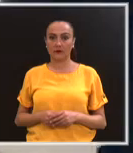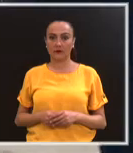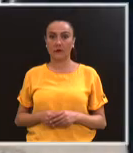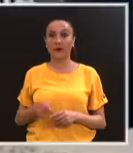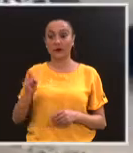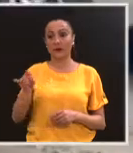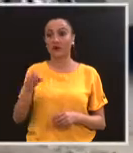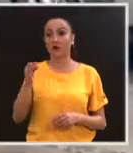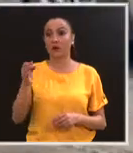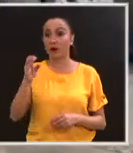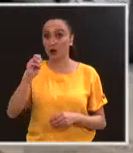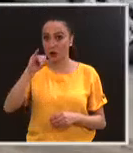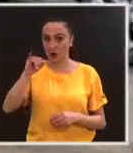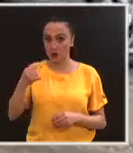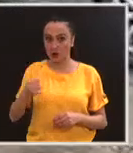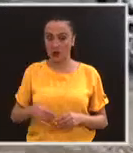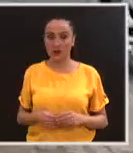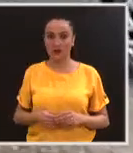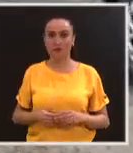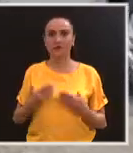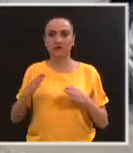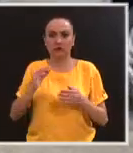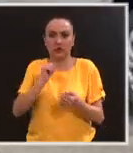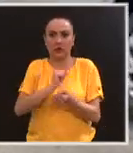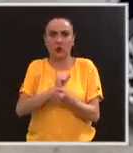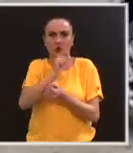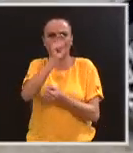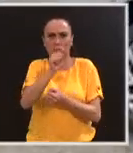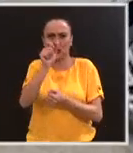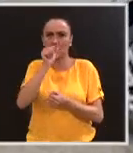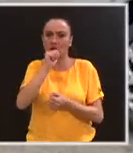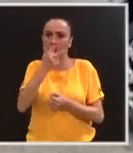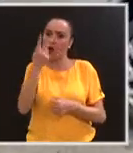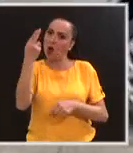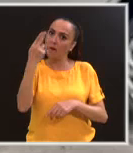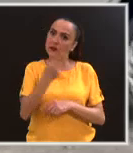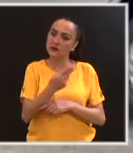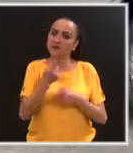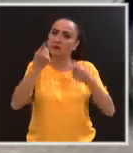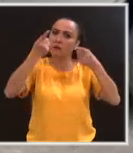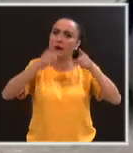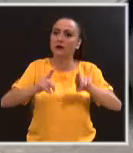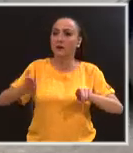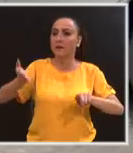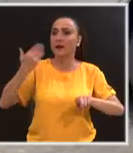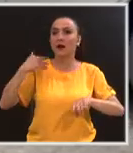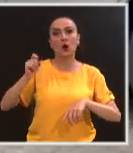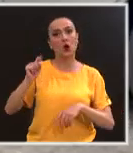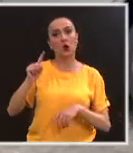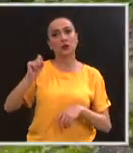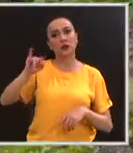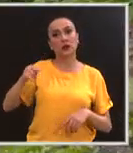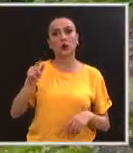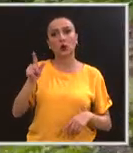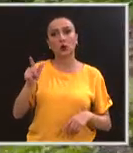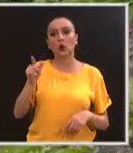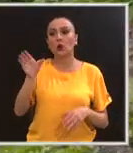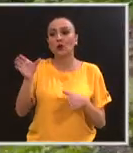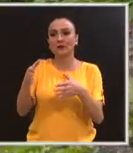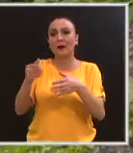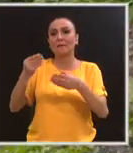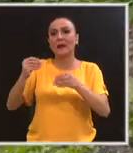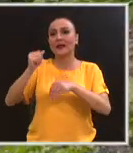de esta manera el organismo de investigación judicial detuvo a los sospechosos del triple homicidio que ocurrió el pasado 11 de Julio en un búnker en